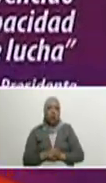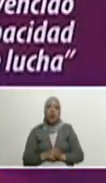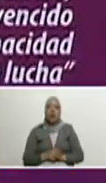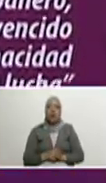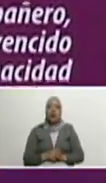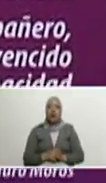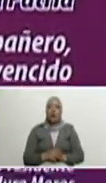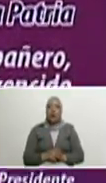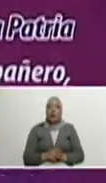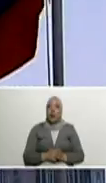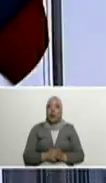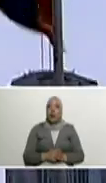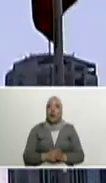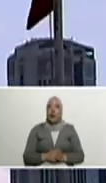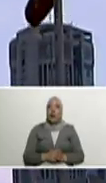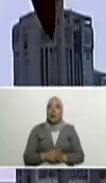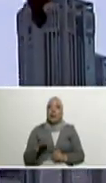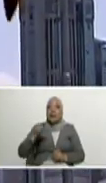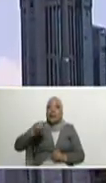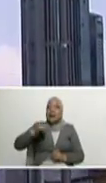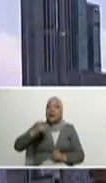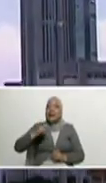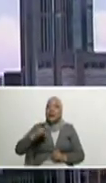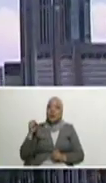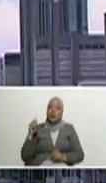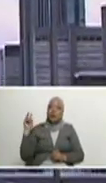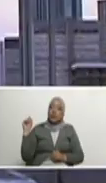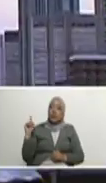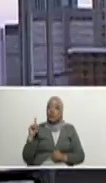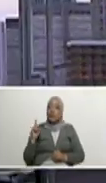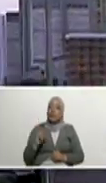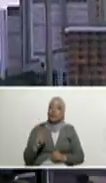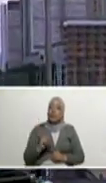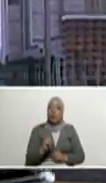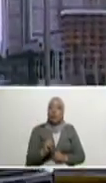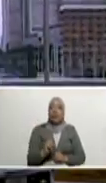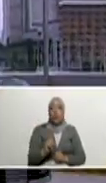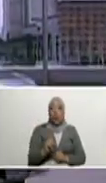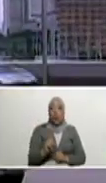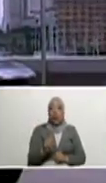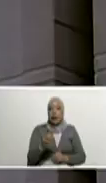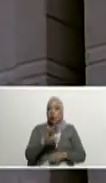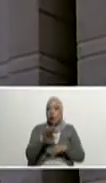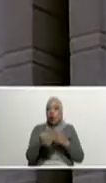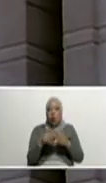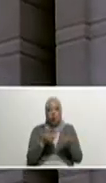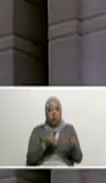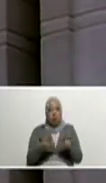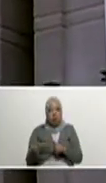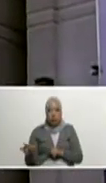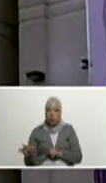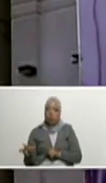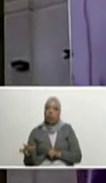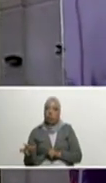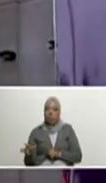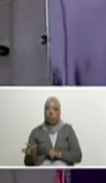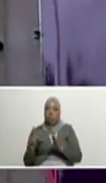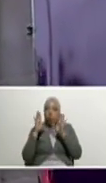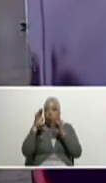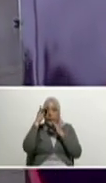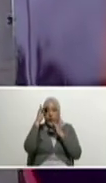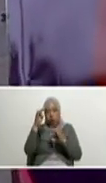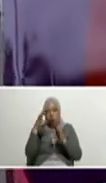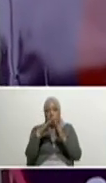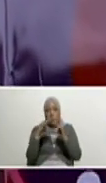Presidente, estamos acá entrando a una de las unidades móviles, como le indicaba, están totalmente dotadas para garantizar la